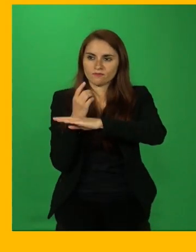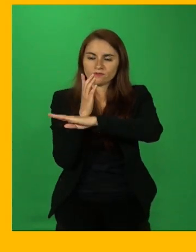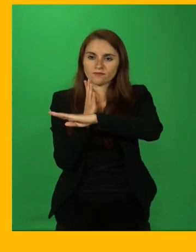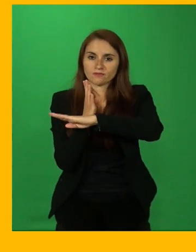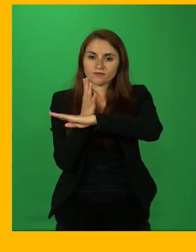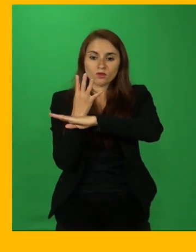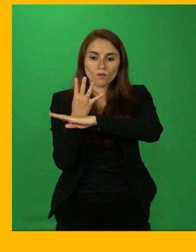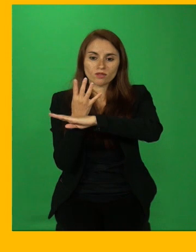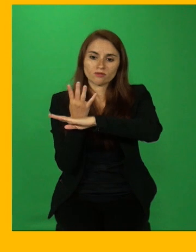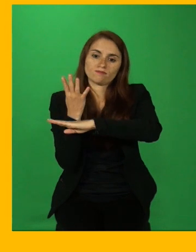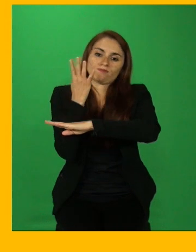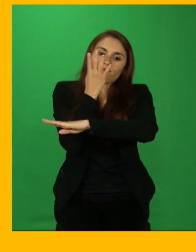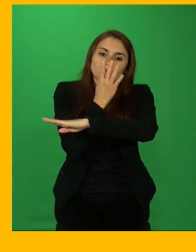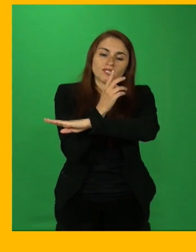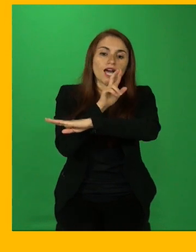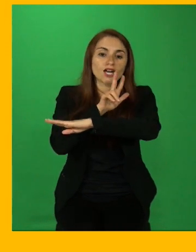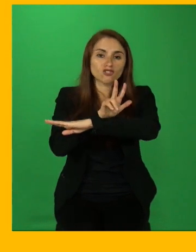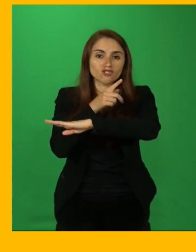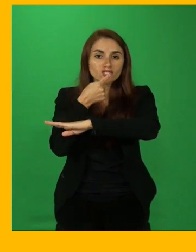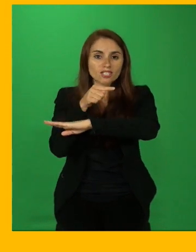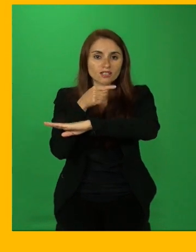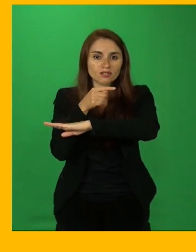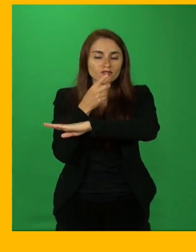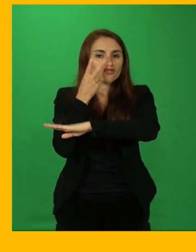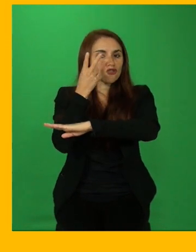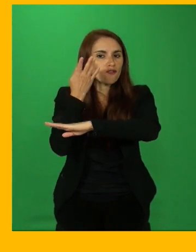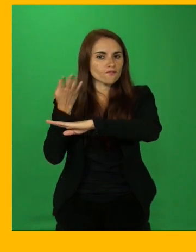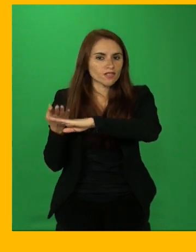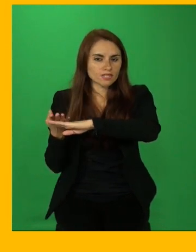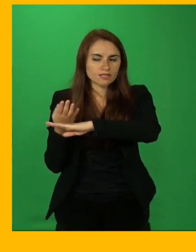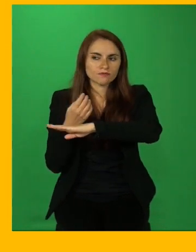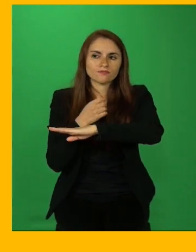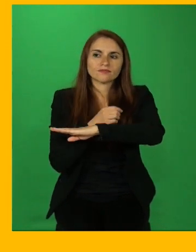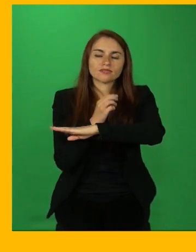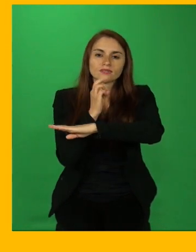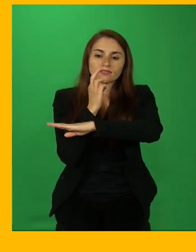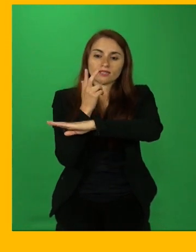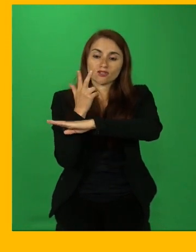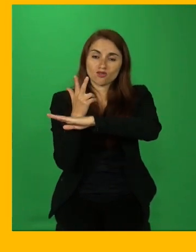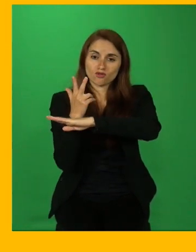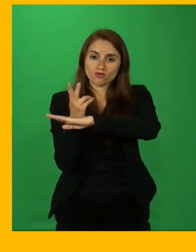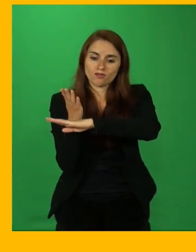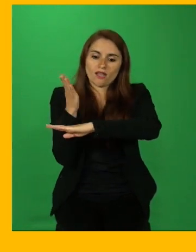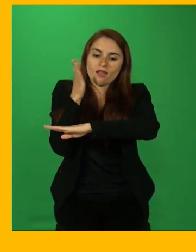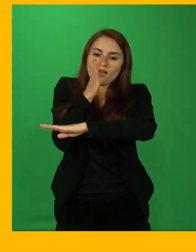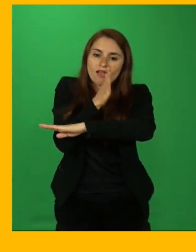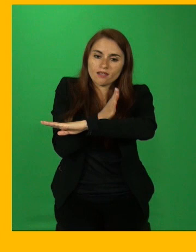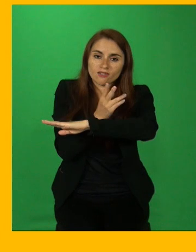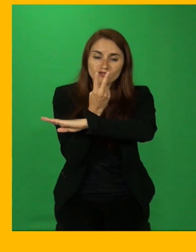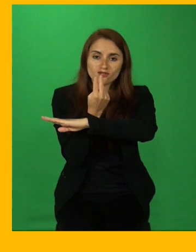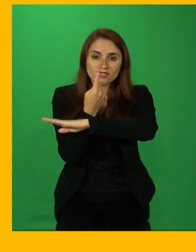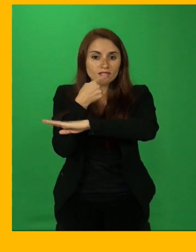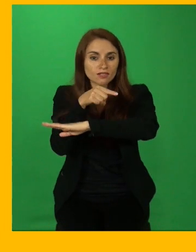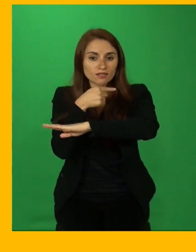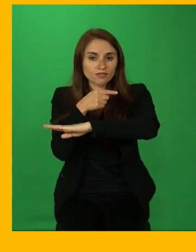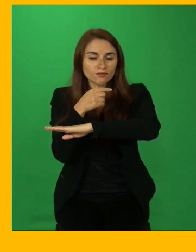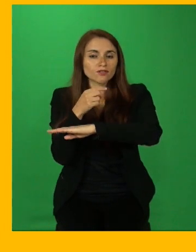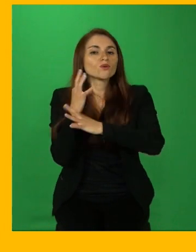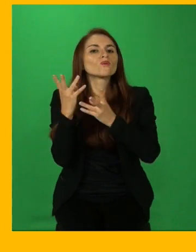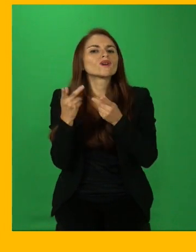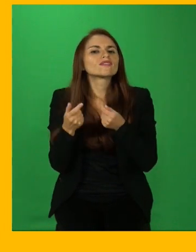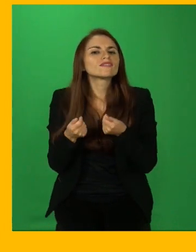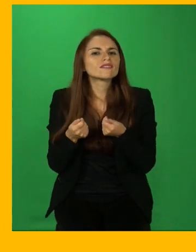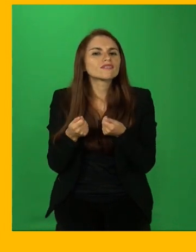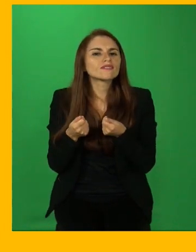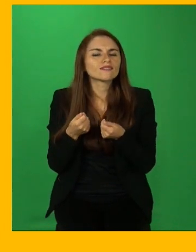negativo al 8 negativo 2 veces y del 8 negativo al 12 negativo cuantas